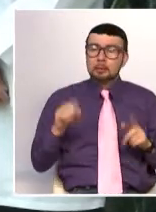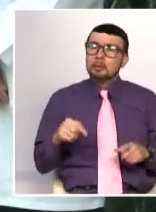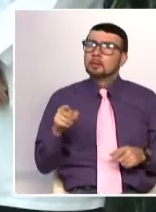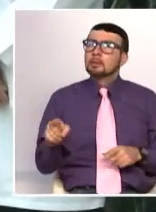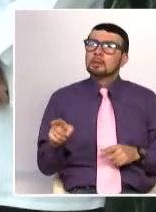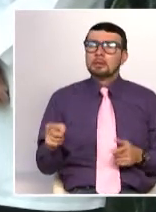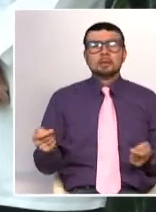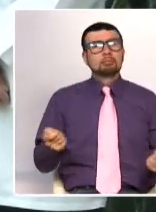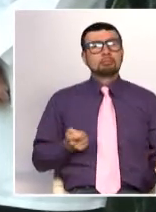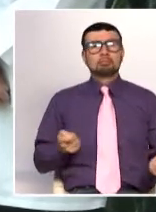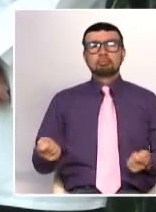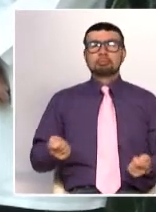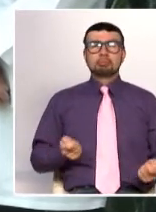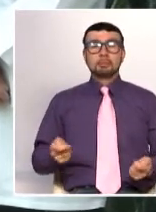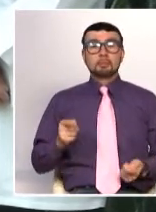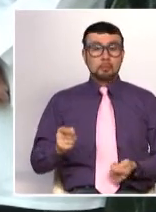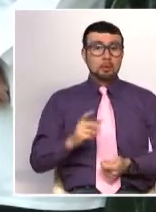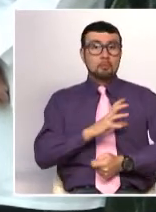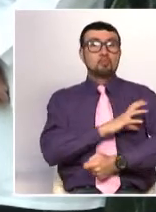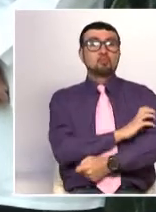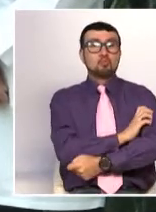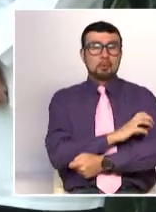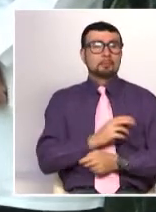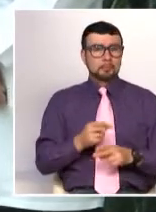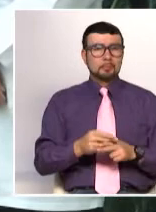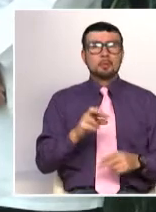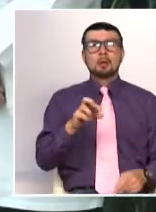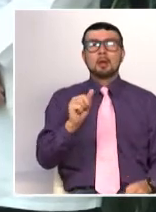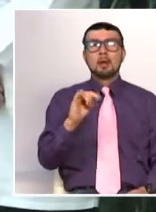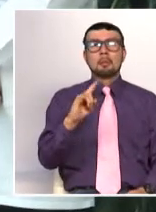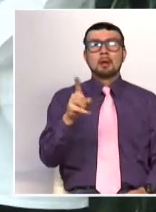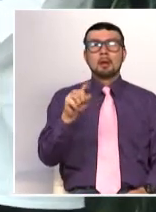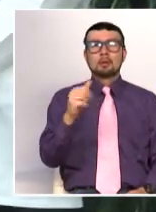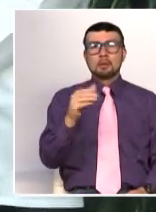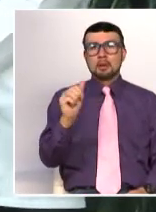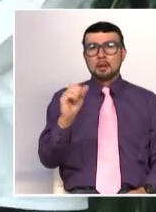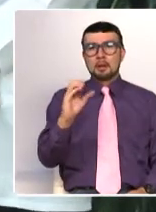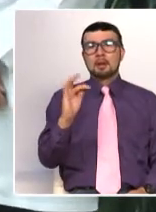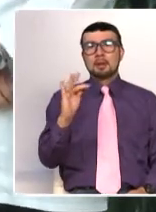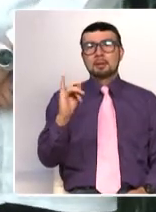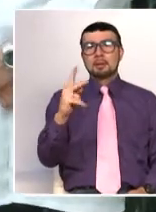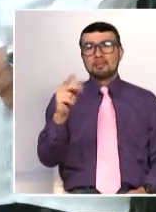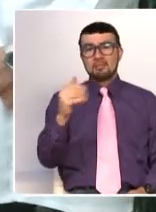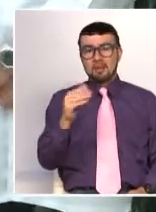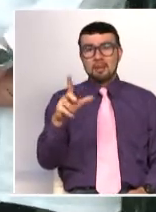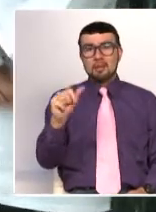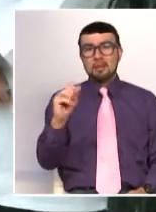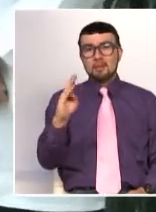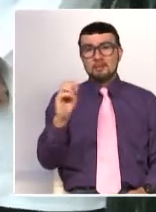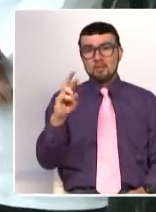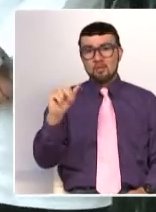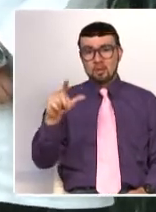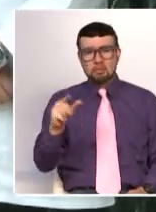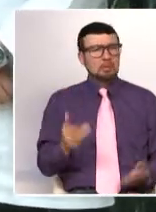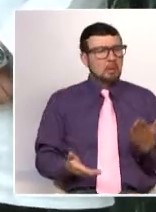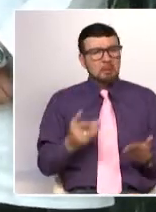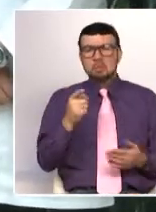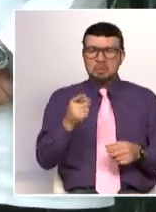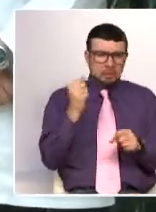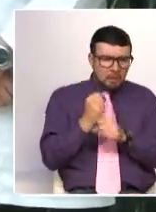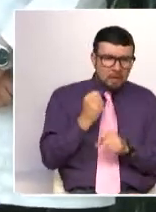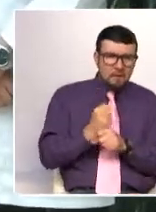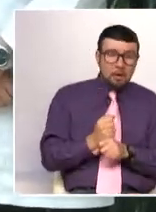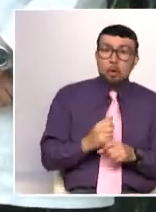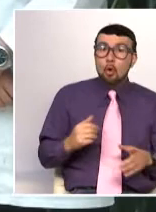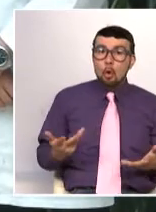parte muscular entonces se llaman las pausas activas laborales entonces se recomienda de acuerdo a su puesto de trabajo como se